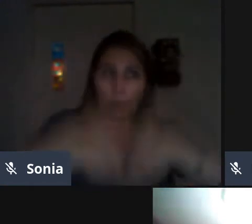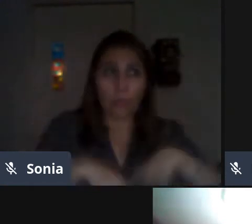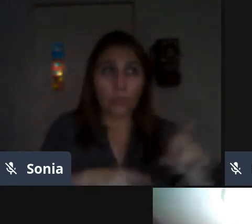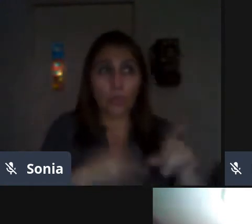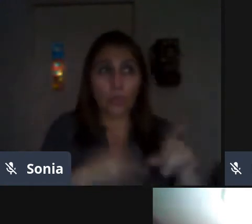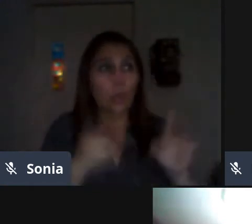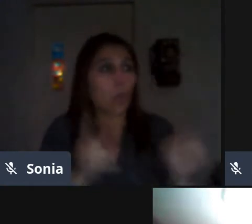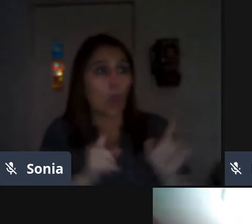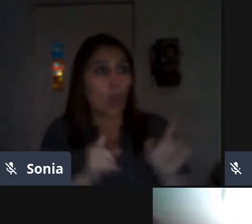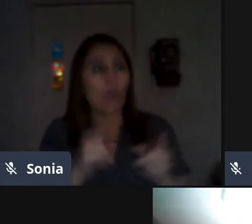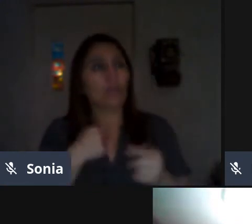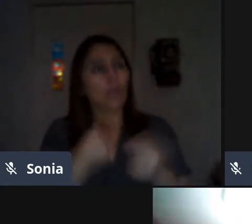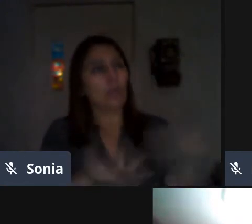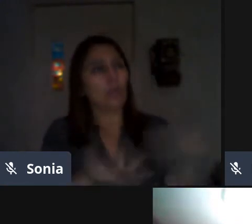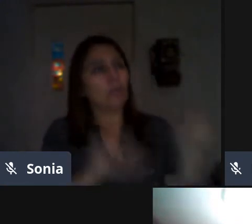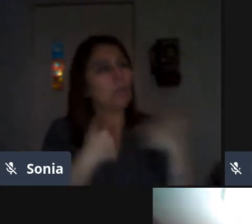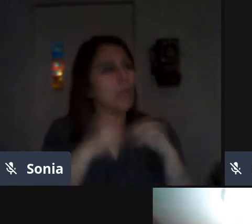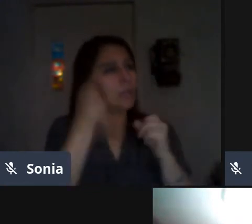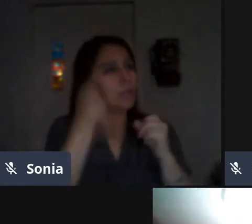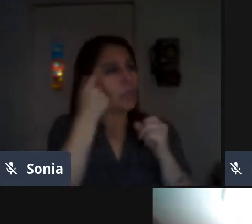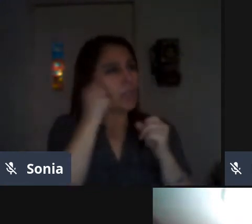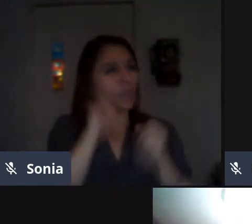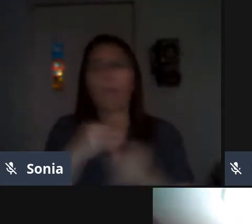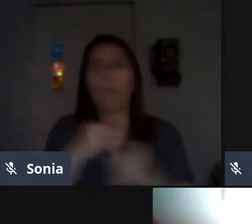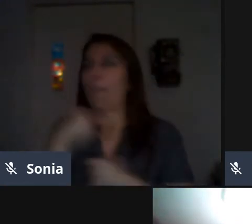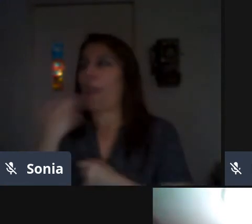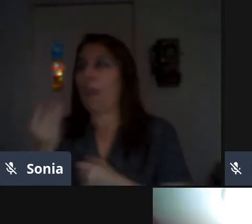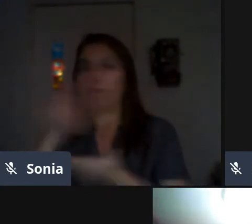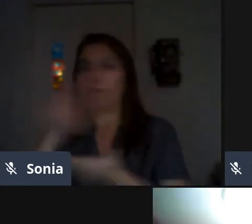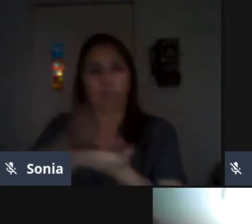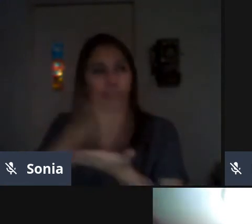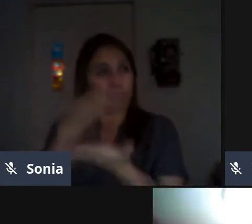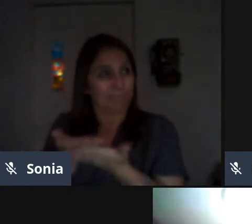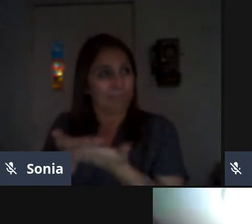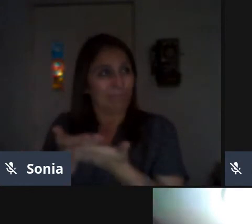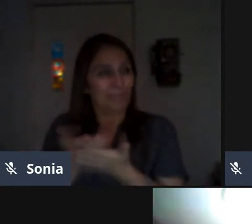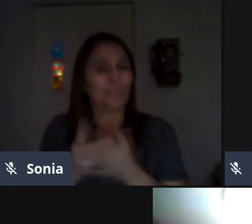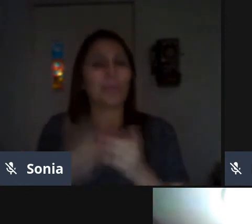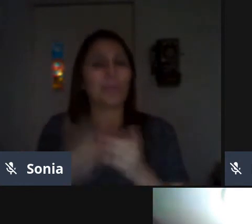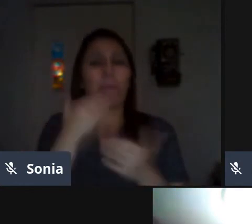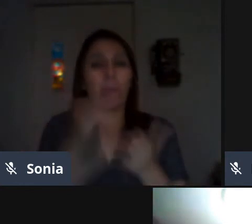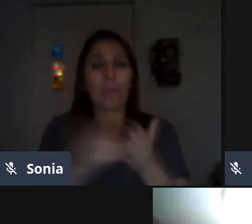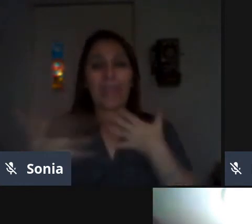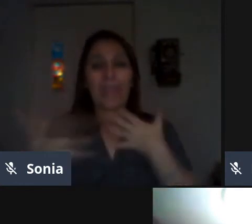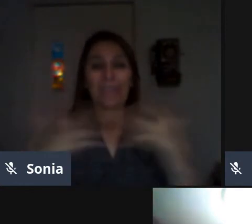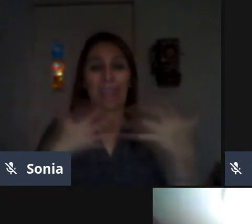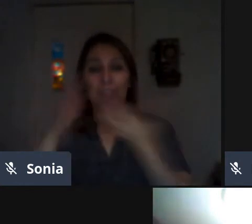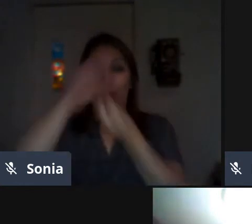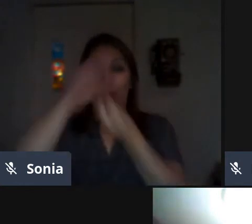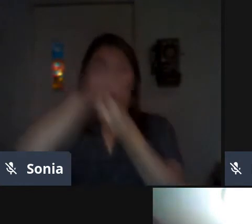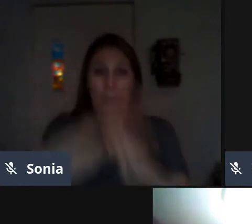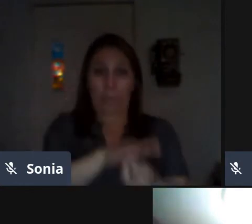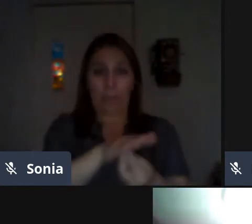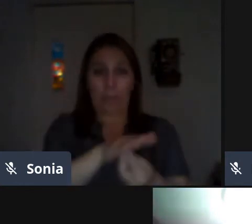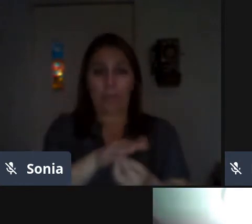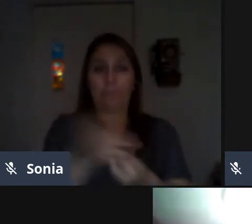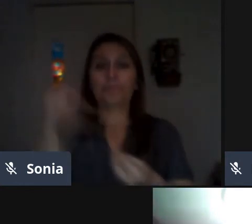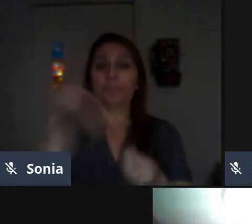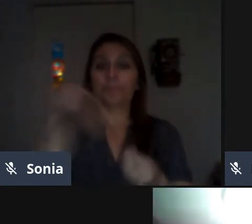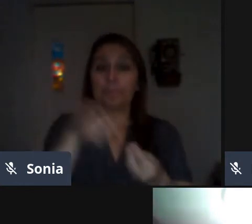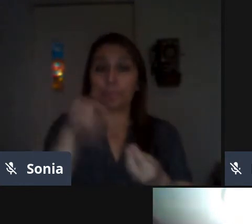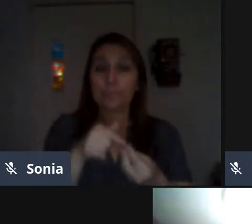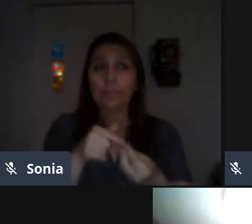esos sentir es de los pueblos sin necesidad también un poco al inicio en este teatro del oprimido de augusto al